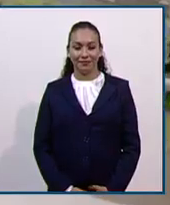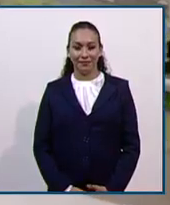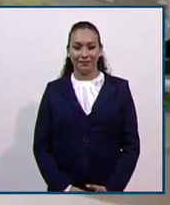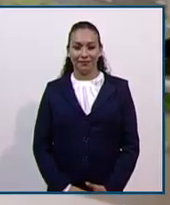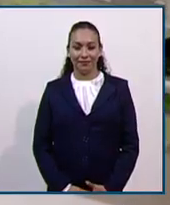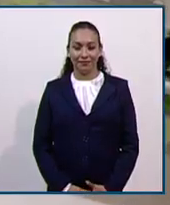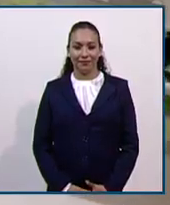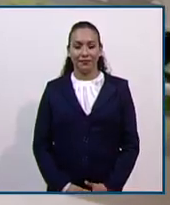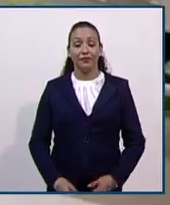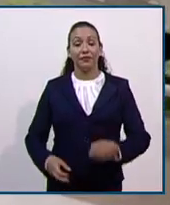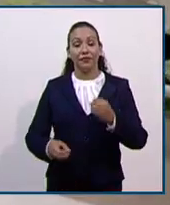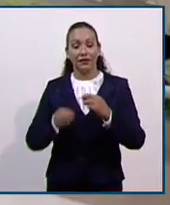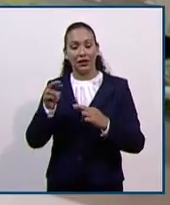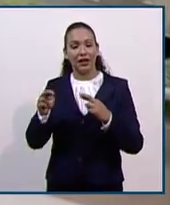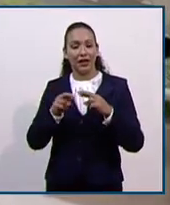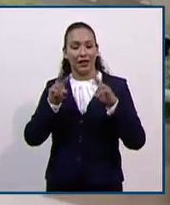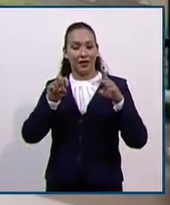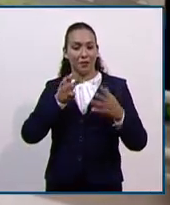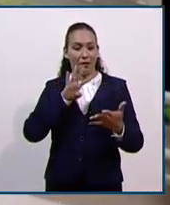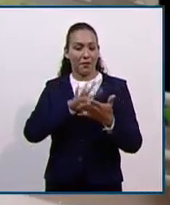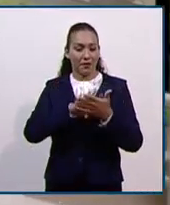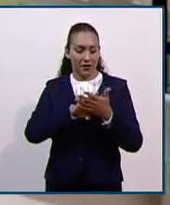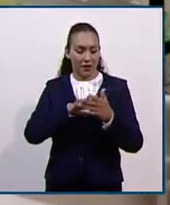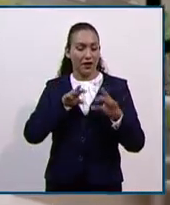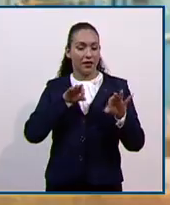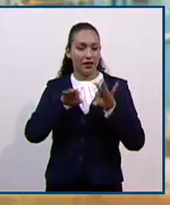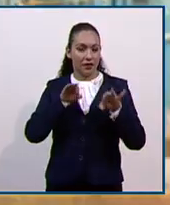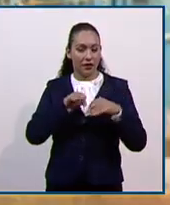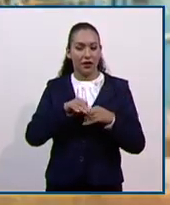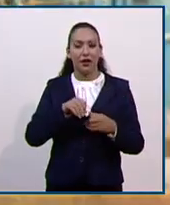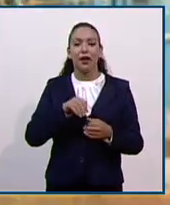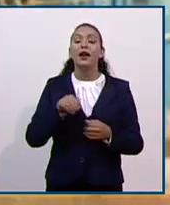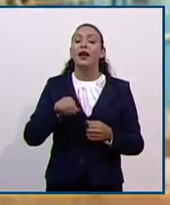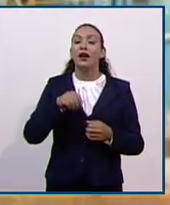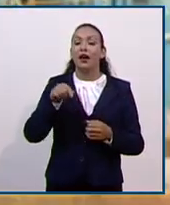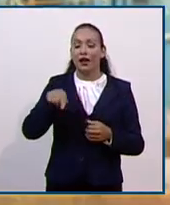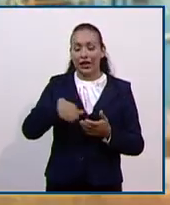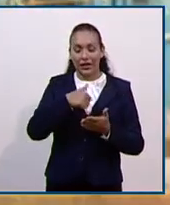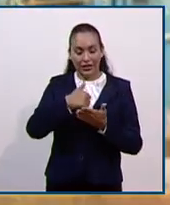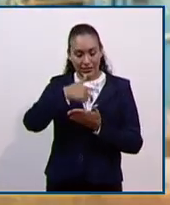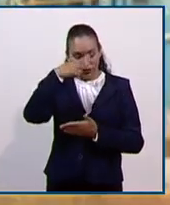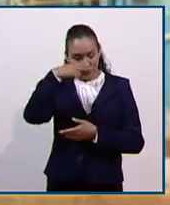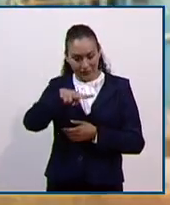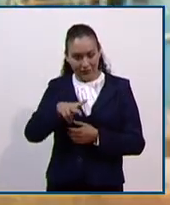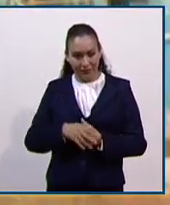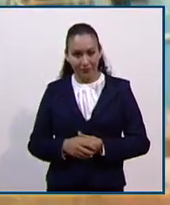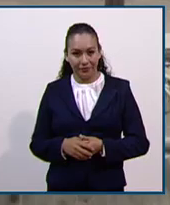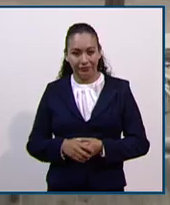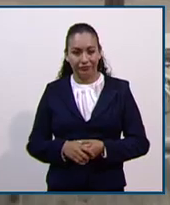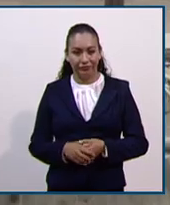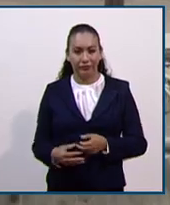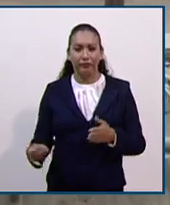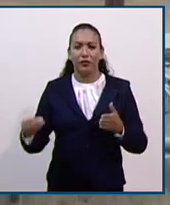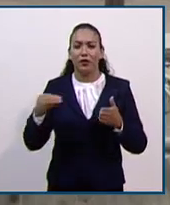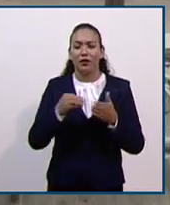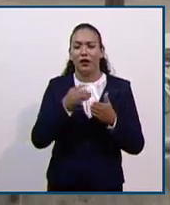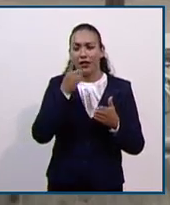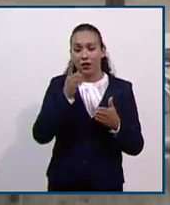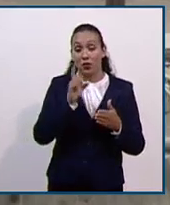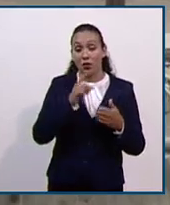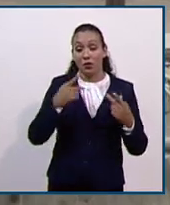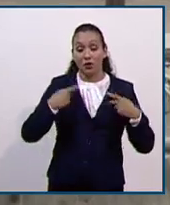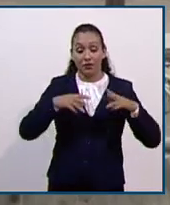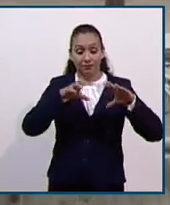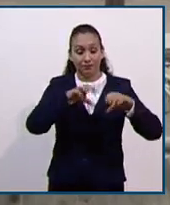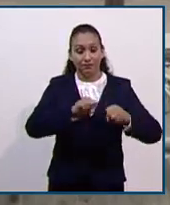El Pleno Regional en materias penal y de trabajo de la región Centro-Norte, con residencia en la capital del país, estableció que cuando la prisión